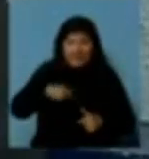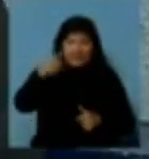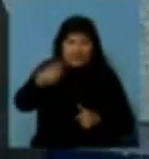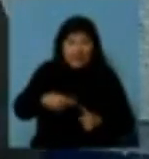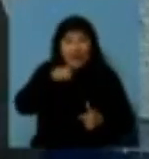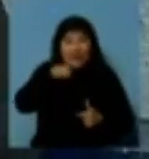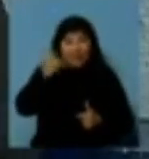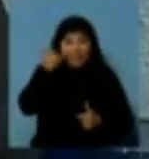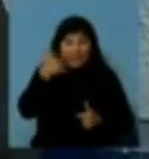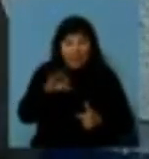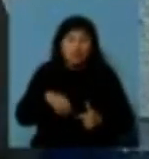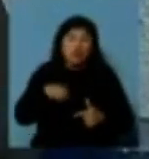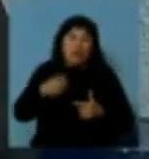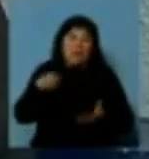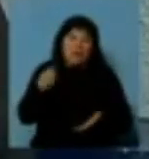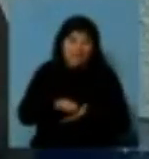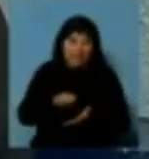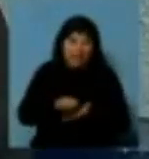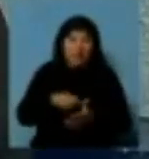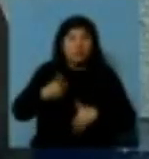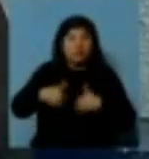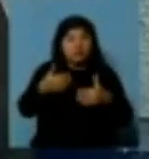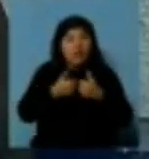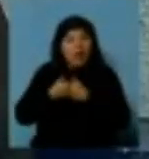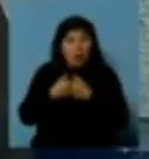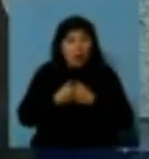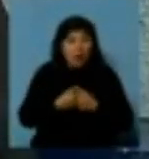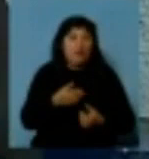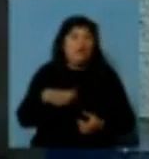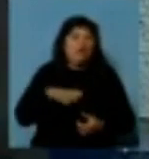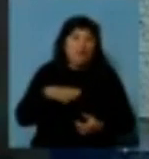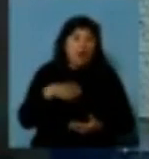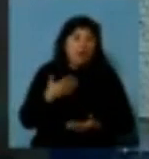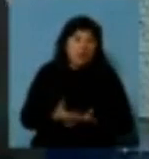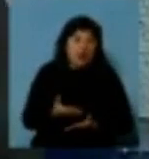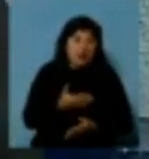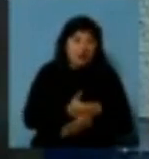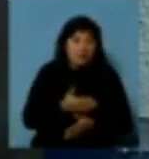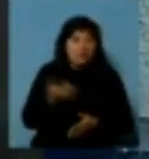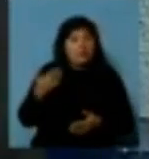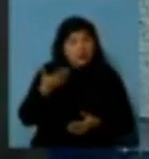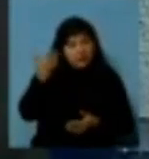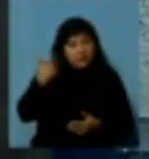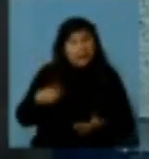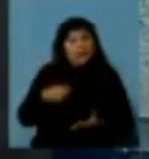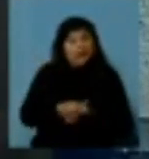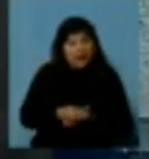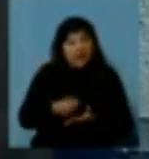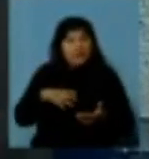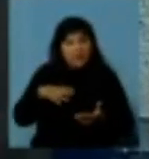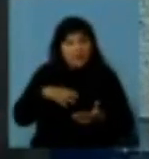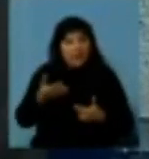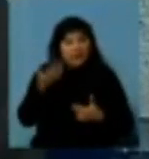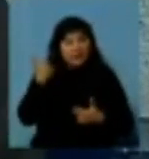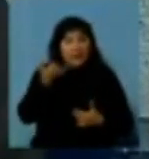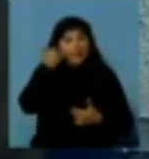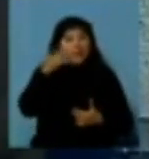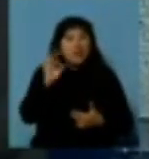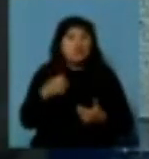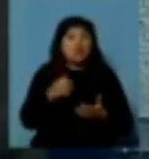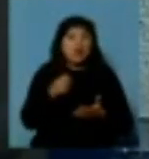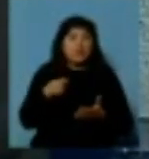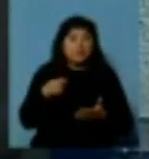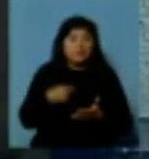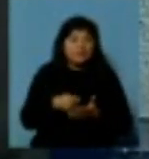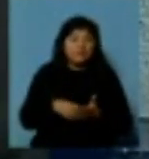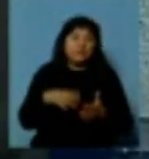del mes de mayo, en el pago. Están por eso con las conciliaciones. Recién algunas empresas están terminando de cancelar los sueldos del mes de mayo.